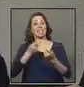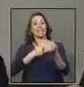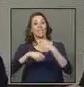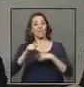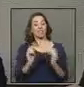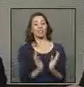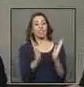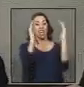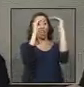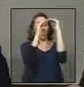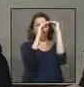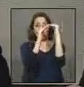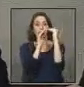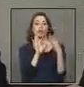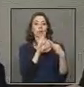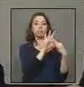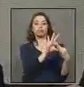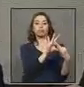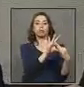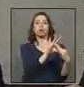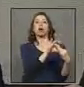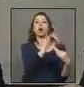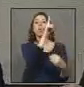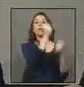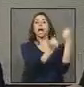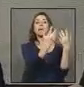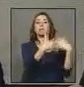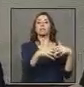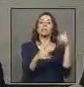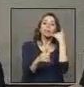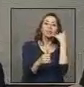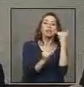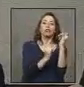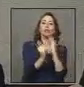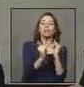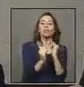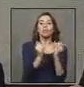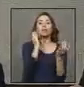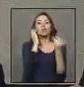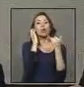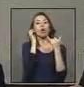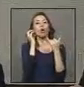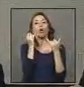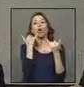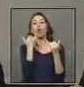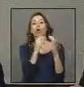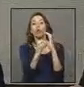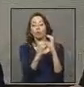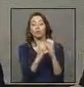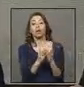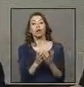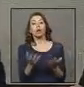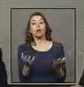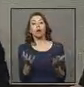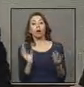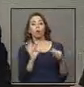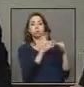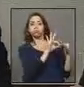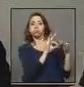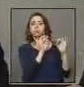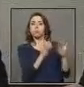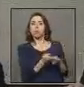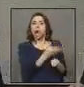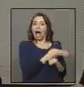administraciones de los edificios y los distintos operadores que hacen que en la práctica que miles de familias queden